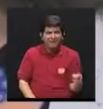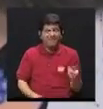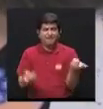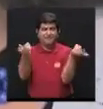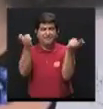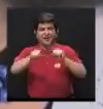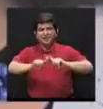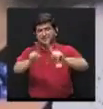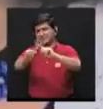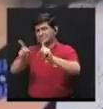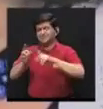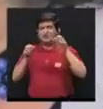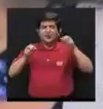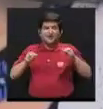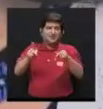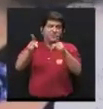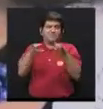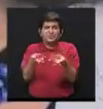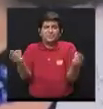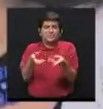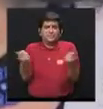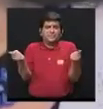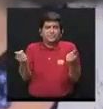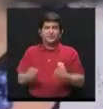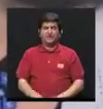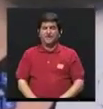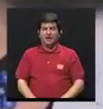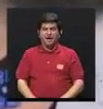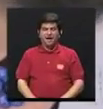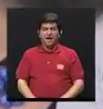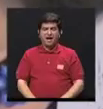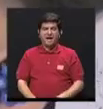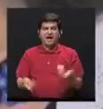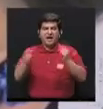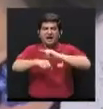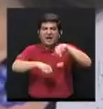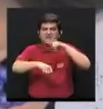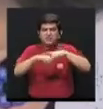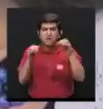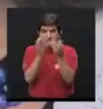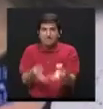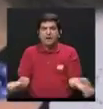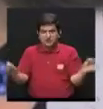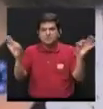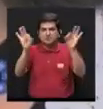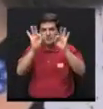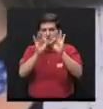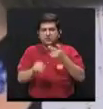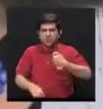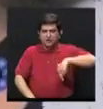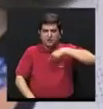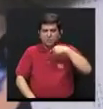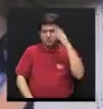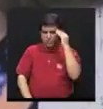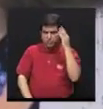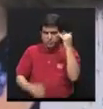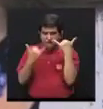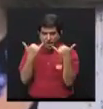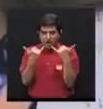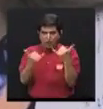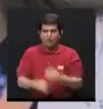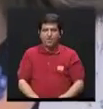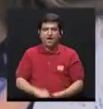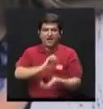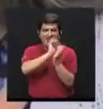las posibilidades de solución. Un típico caso, quizás el más importante de lo que estamos viviendo ahora, son los transgénicos, ¿no?